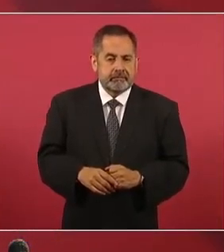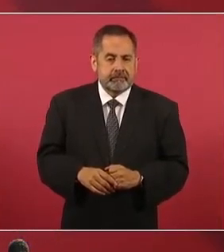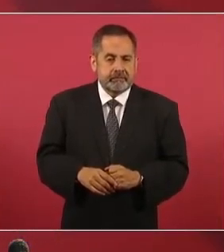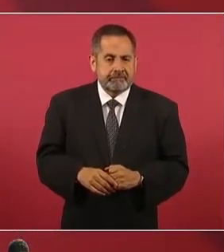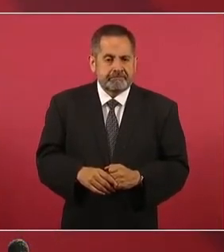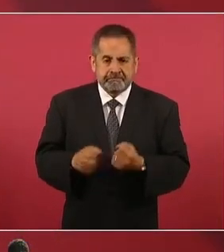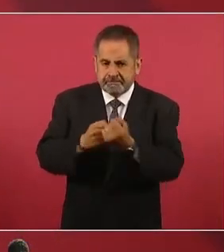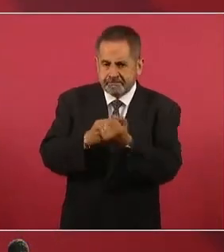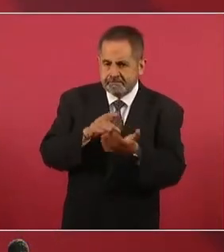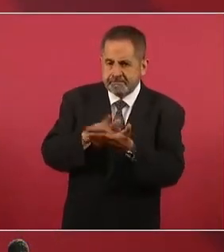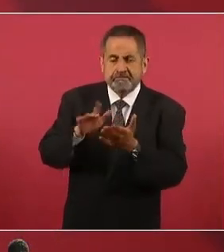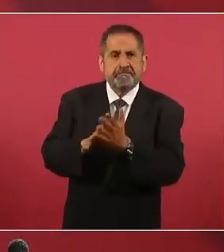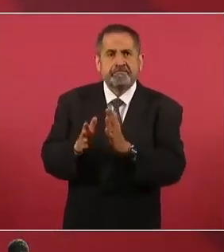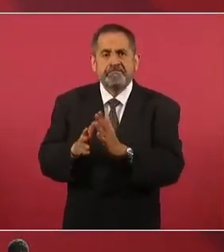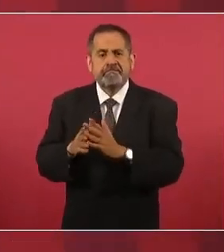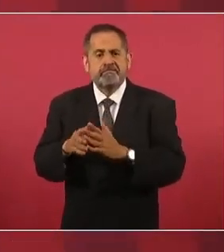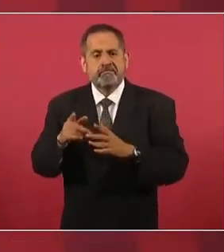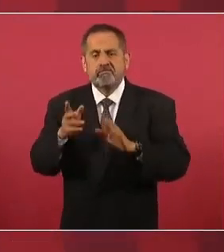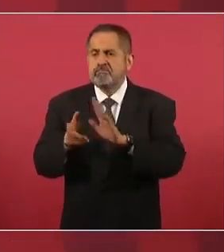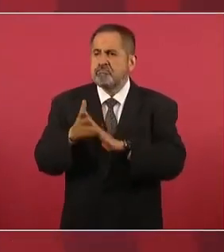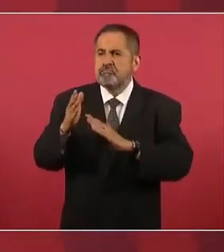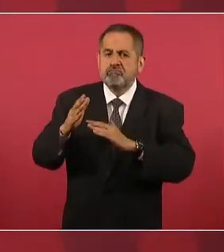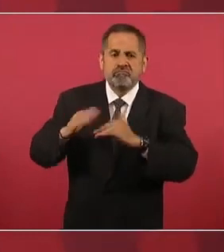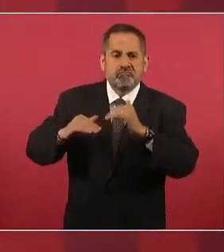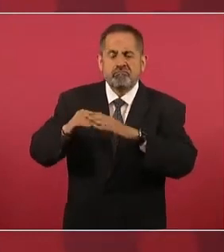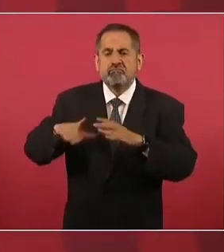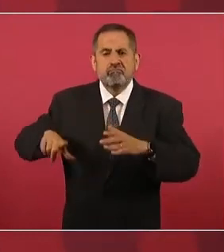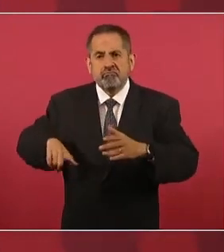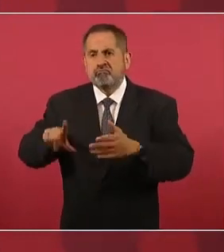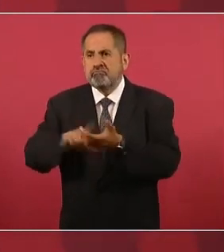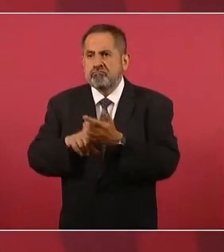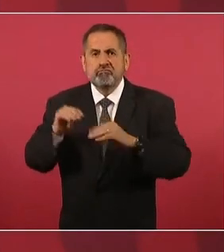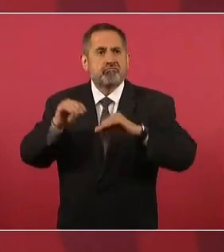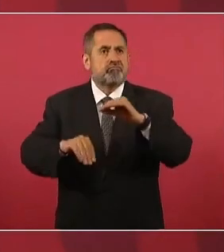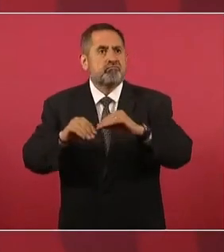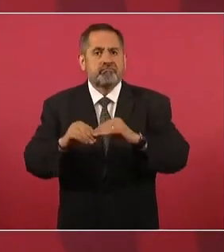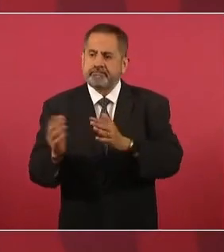Fomentó mucho las obras públicas para crear trabajo.